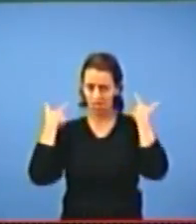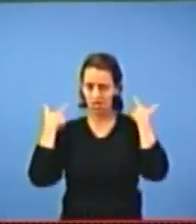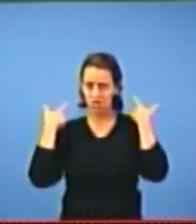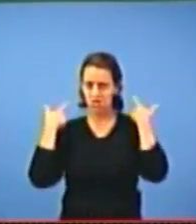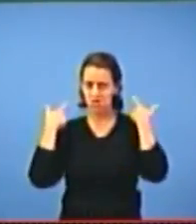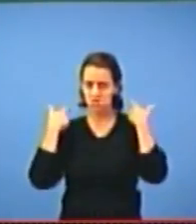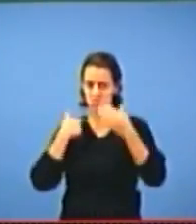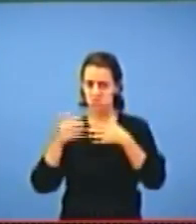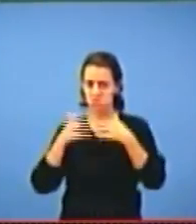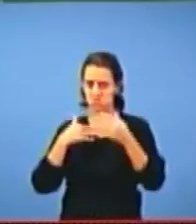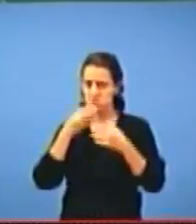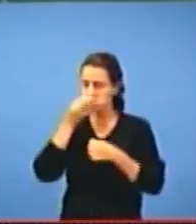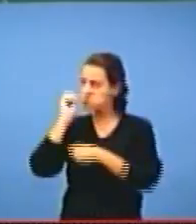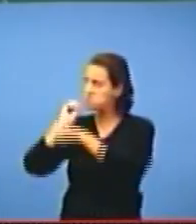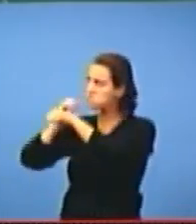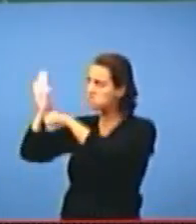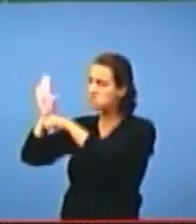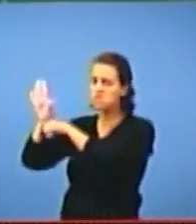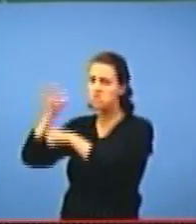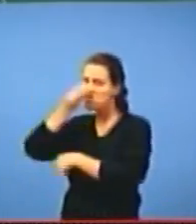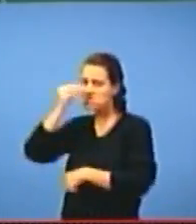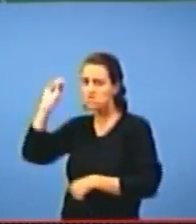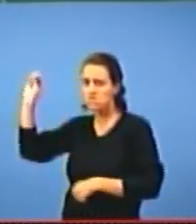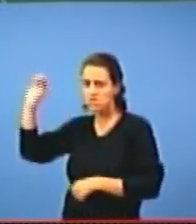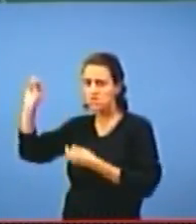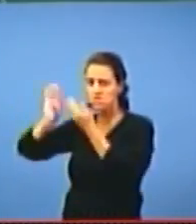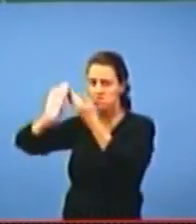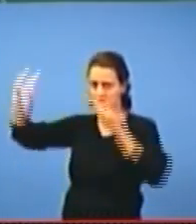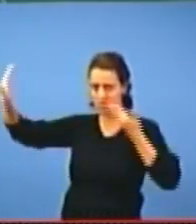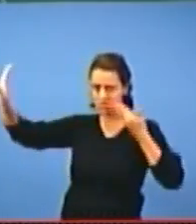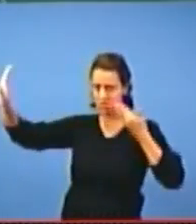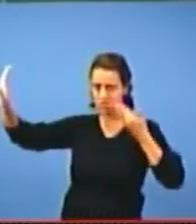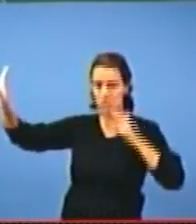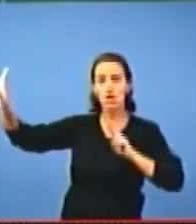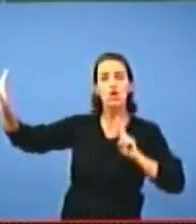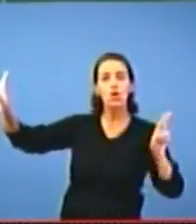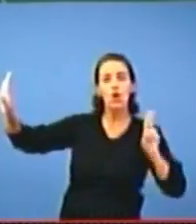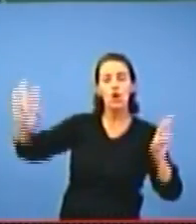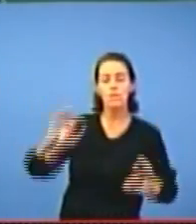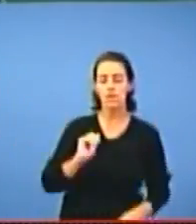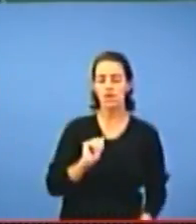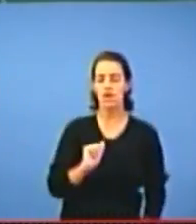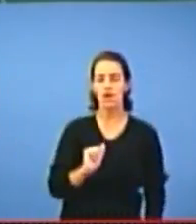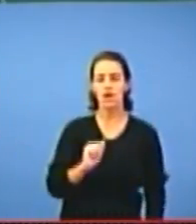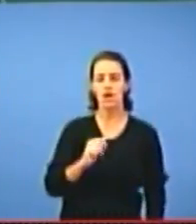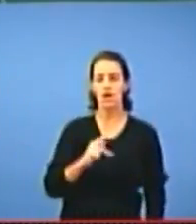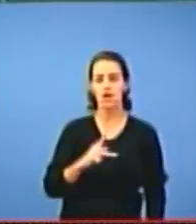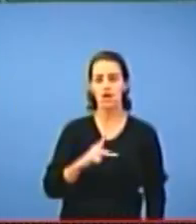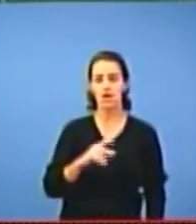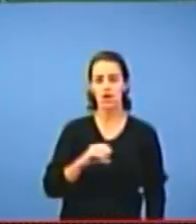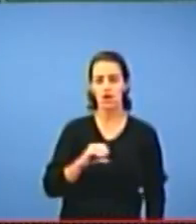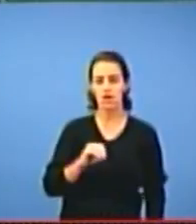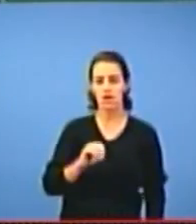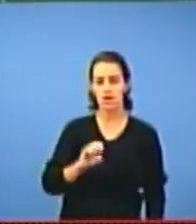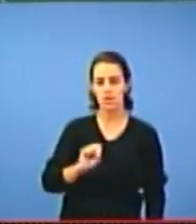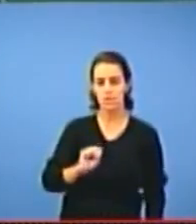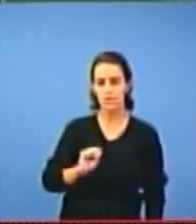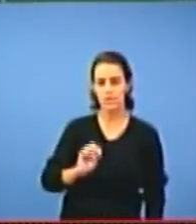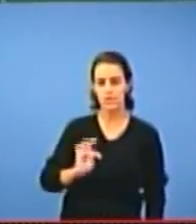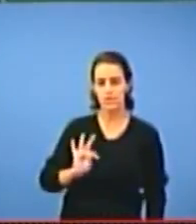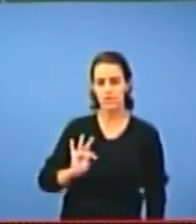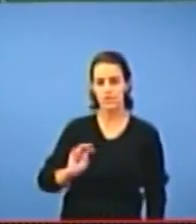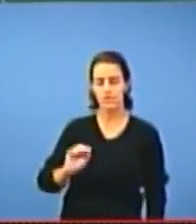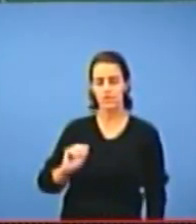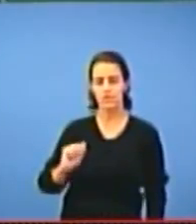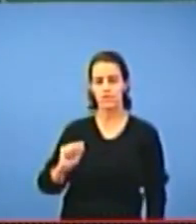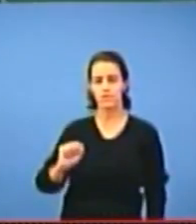la profecía. Te apartaste del Señor. Es apostasía. Eso es apostasía. Es negar todo aquello